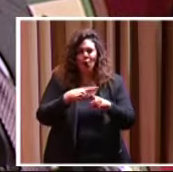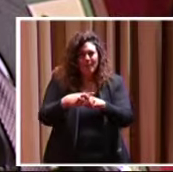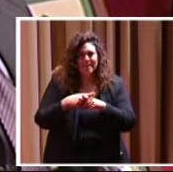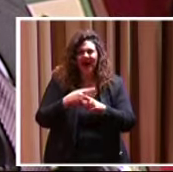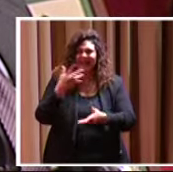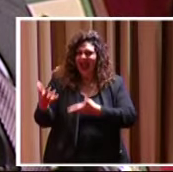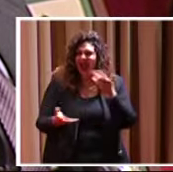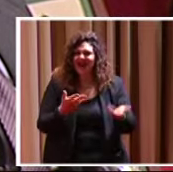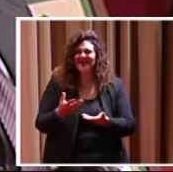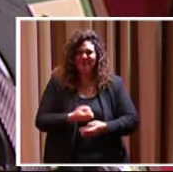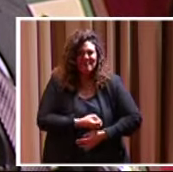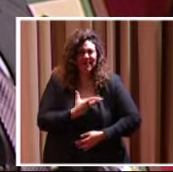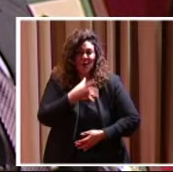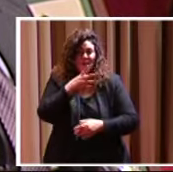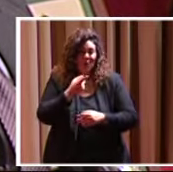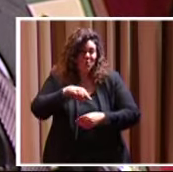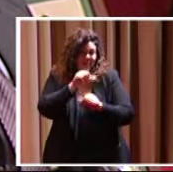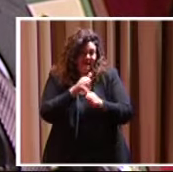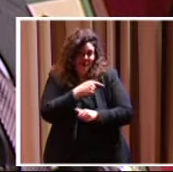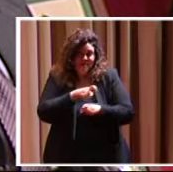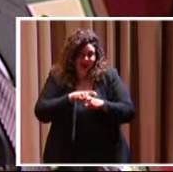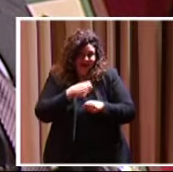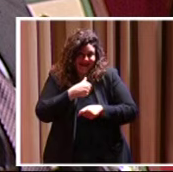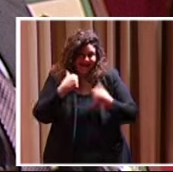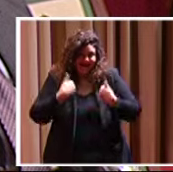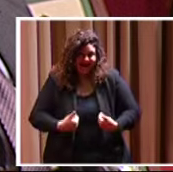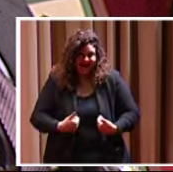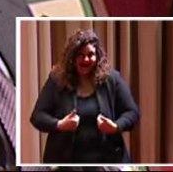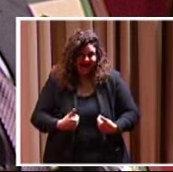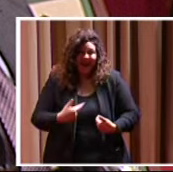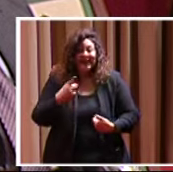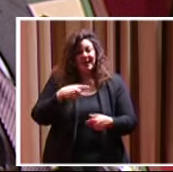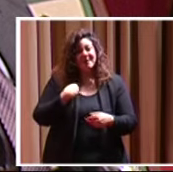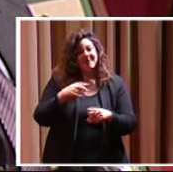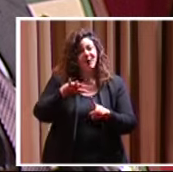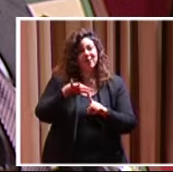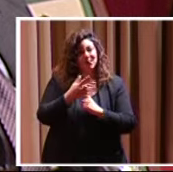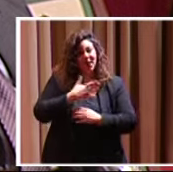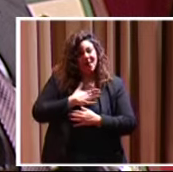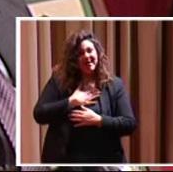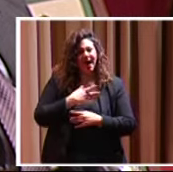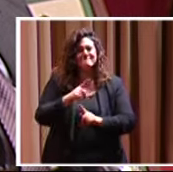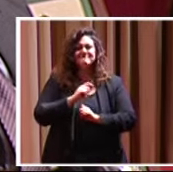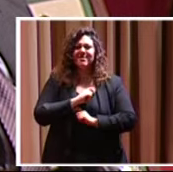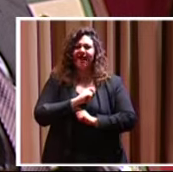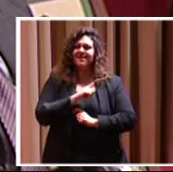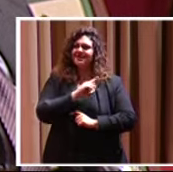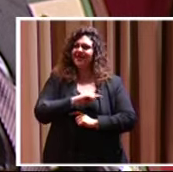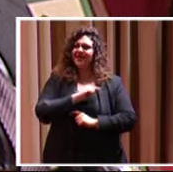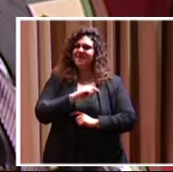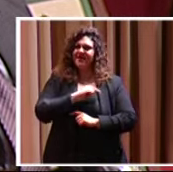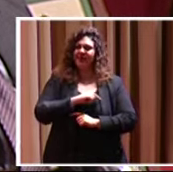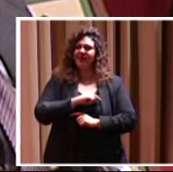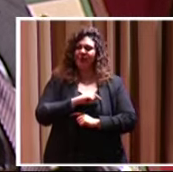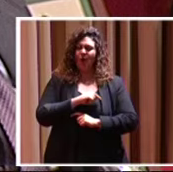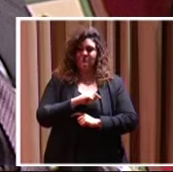pasión por nuestra forma de ser y sentir, y a los que, como es mi caso, me infundieron ese sentimiento abriéndome las puertas